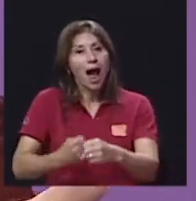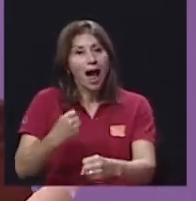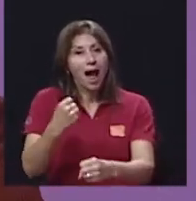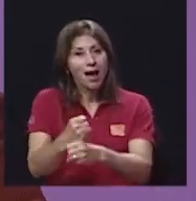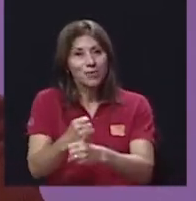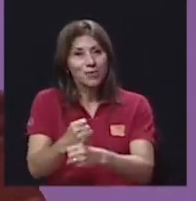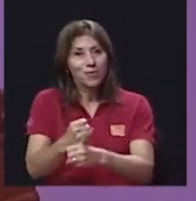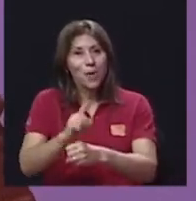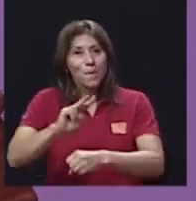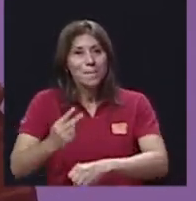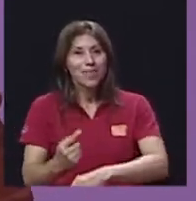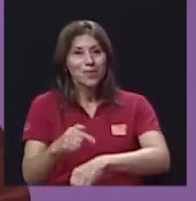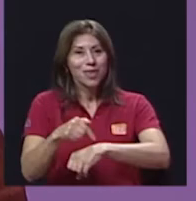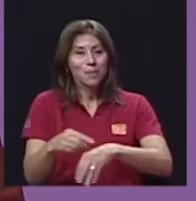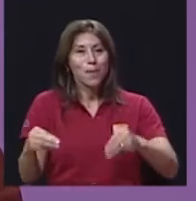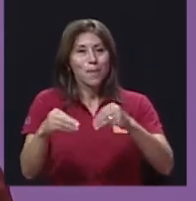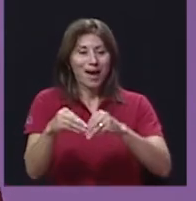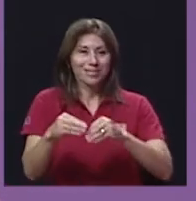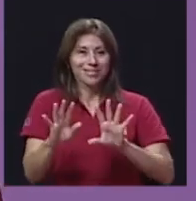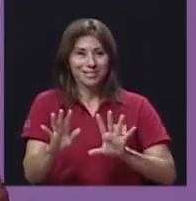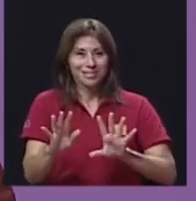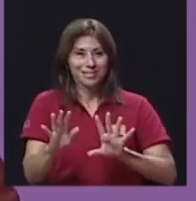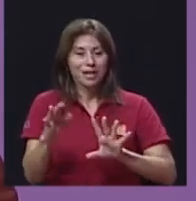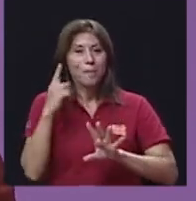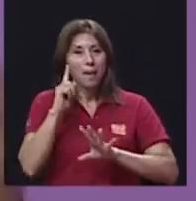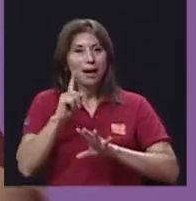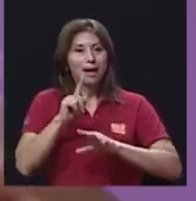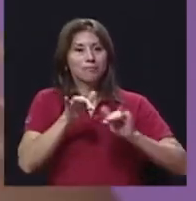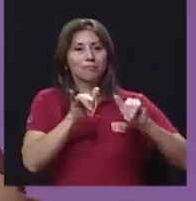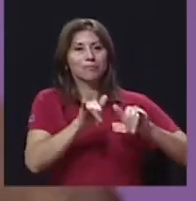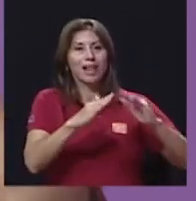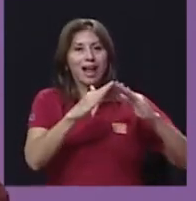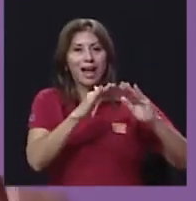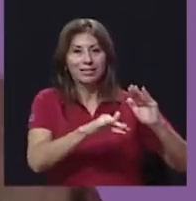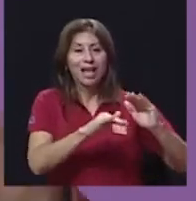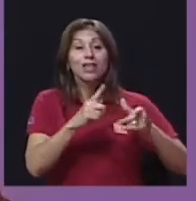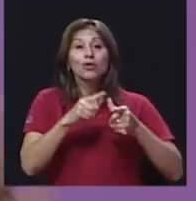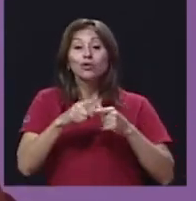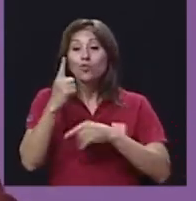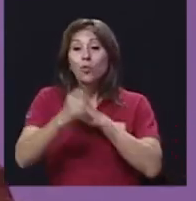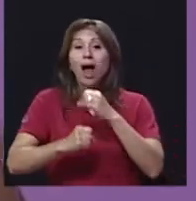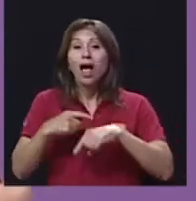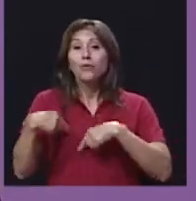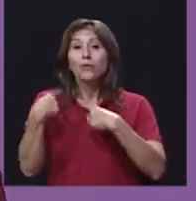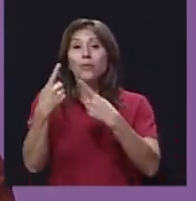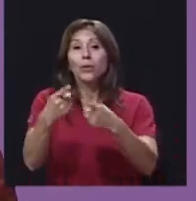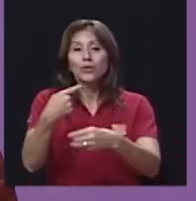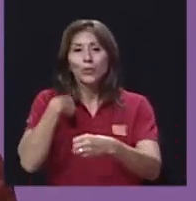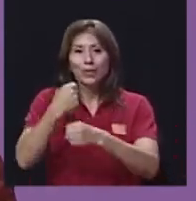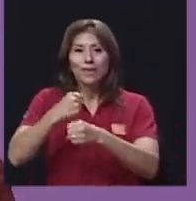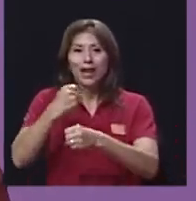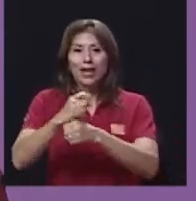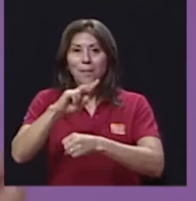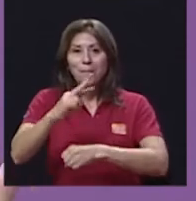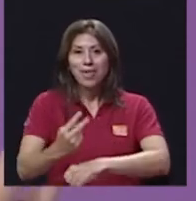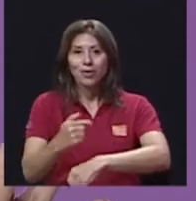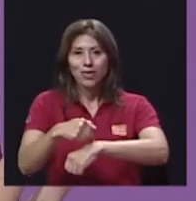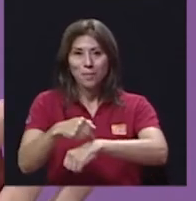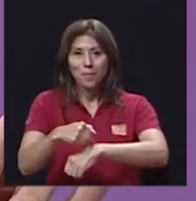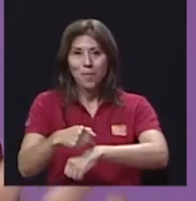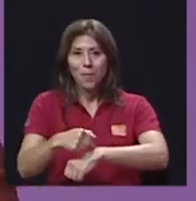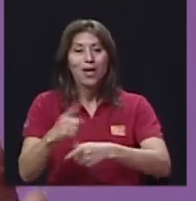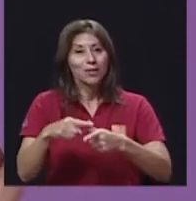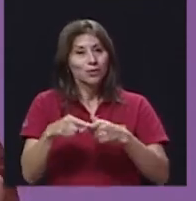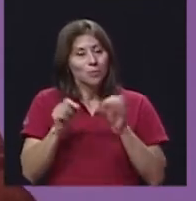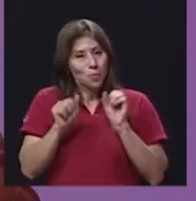la familia no yo trabajé en medio tiempo durante el primer año eso también ayudó bastante en el proceso de mantener la lactancia y todo pero no yo